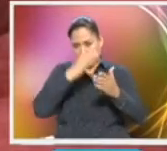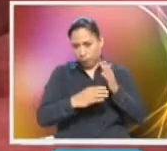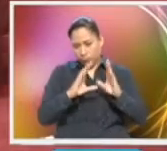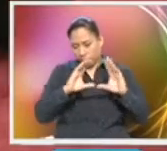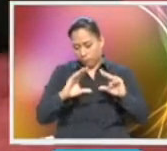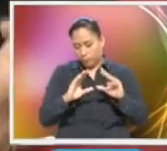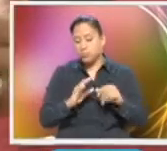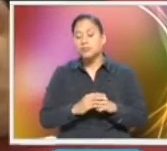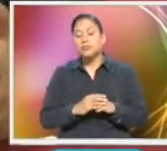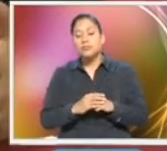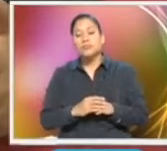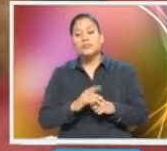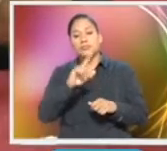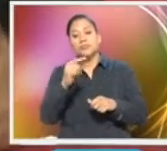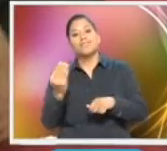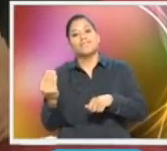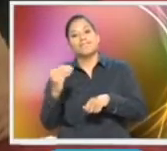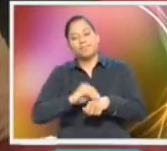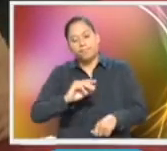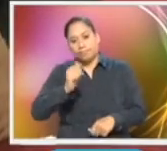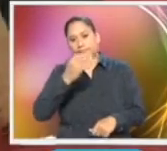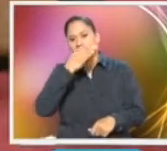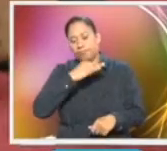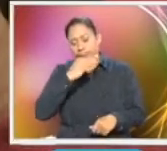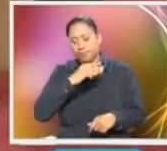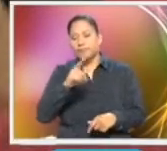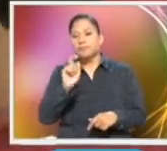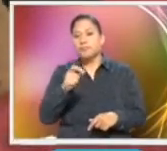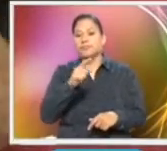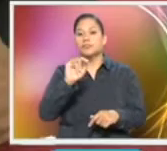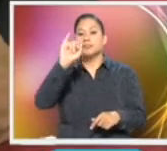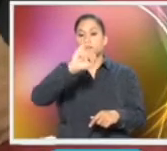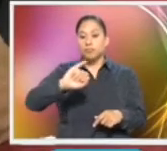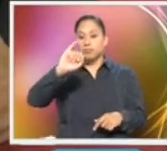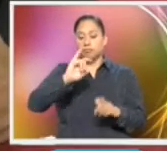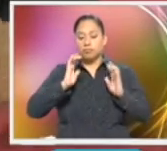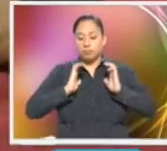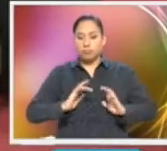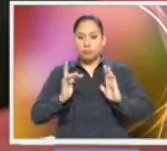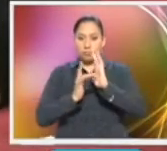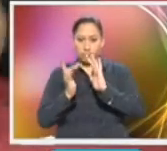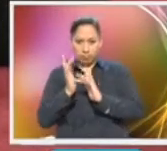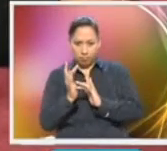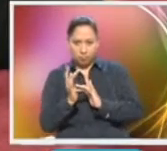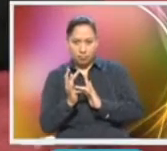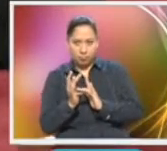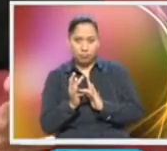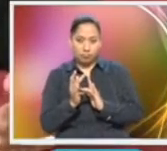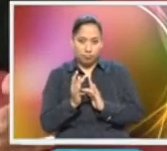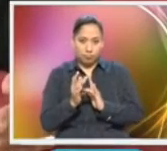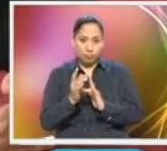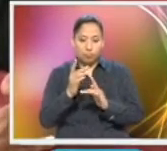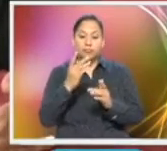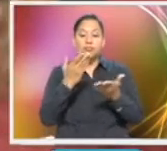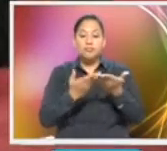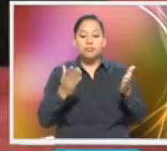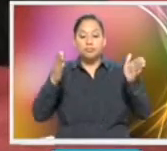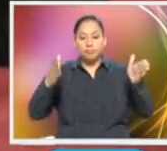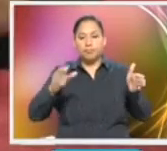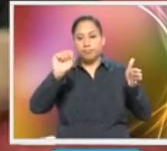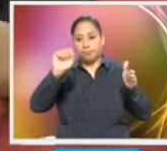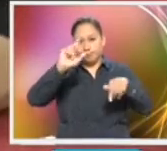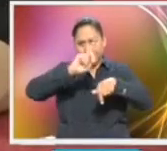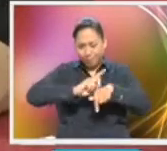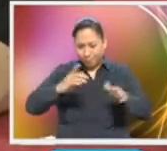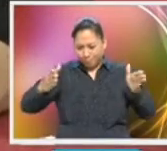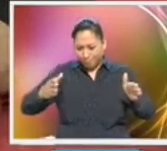y después se añade otra fiesta, pero esta ya es medieval, que es la del Jueves de Corpus, que estamos hablando ahora sí de 60 días. Sí.